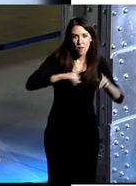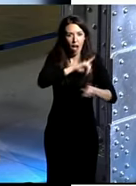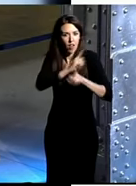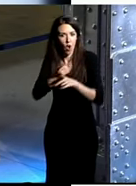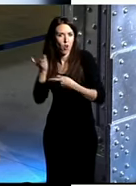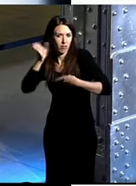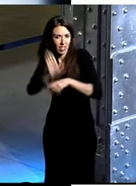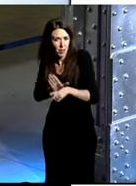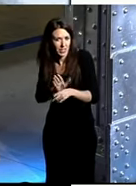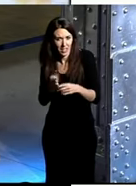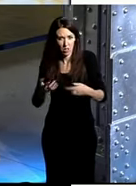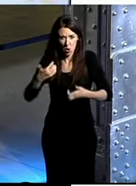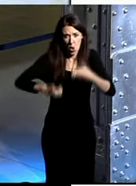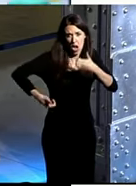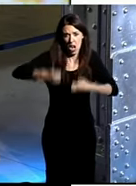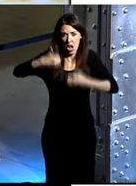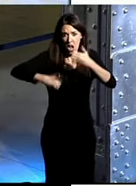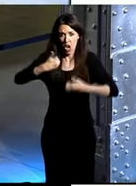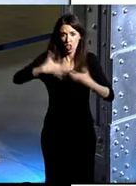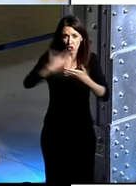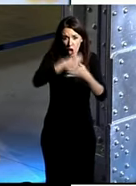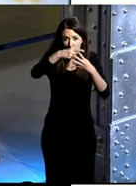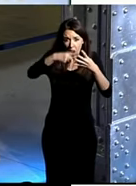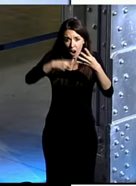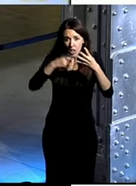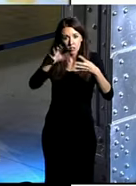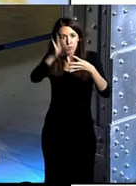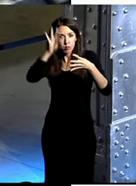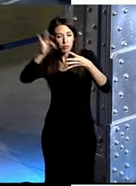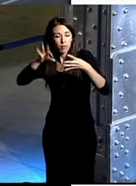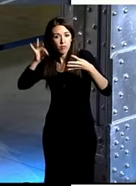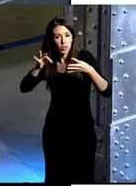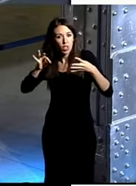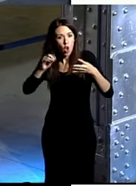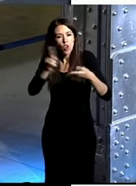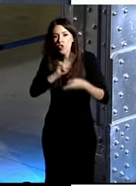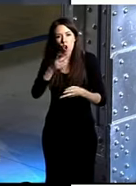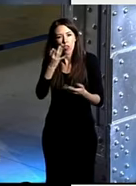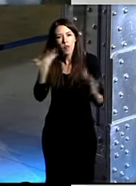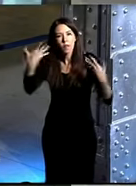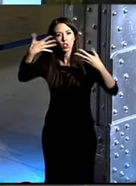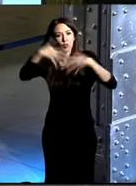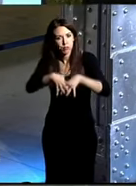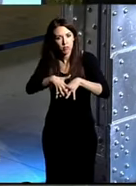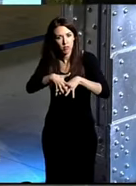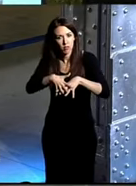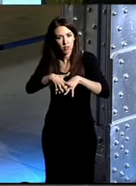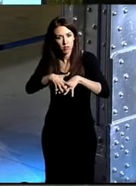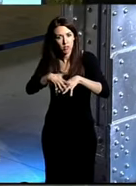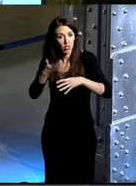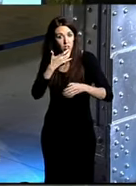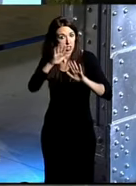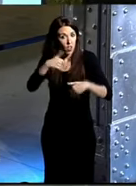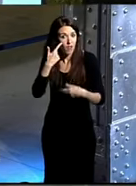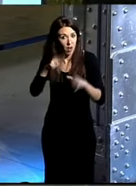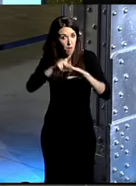lo representativo, todas estas polaridades. Y nosotros tenemos que elegir entre las polaridades, no, tenemos que tratar de sintetizarlas. Porque si no pasa lo que